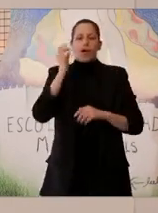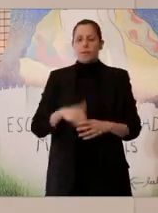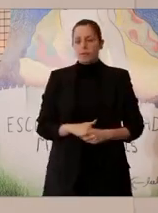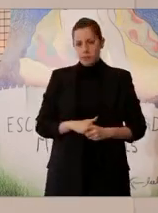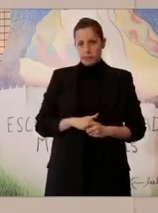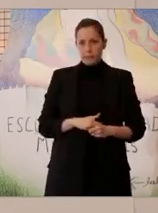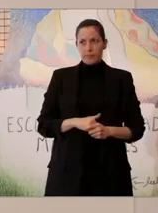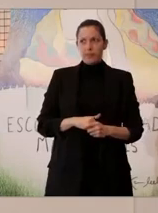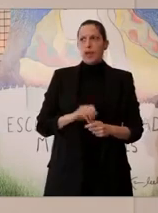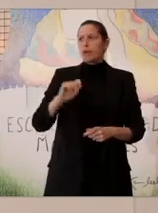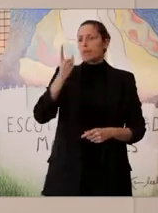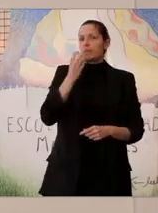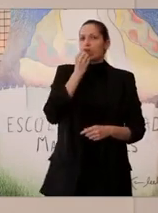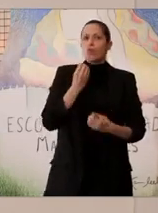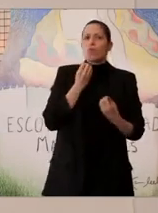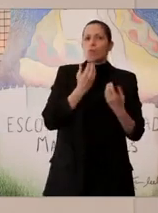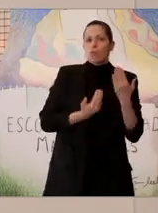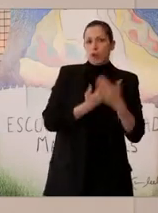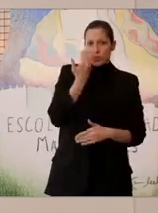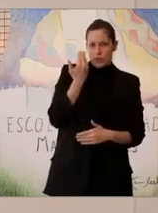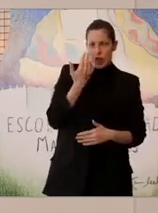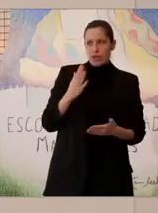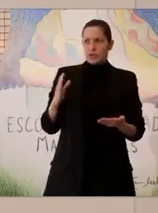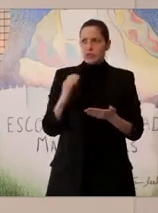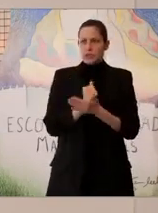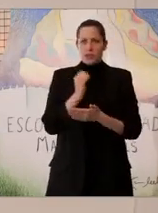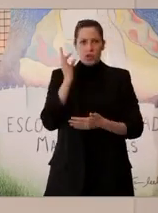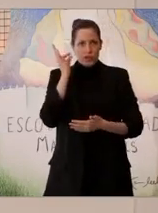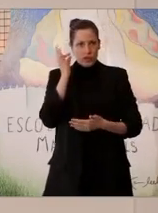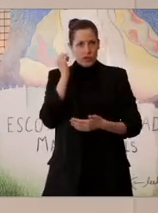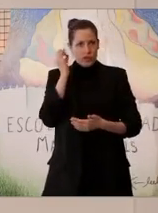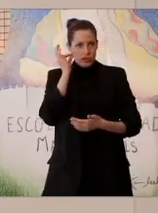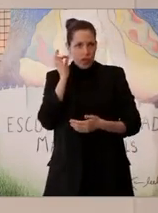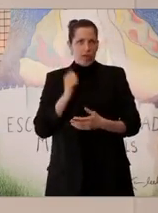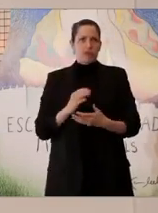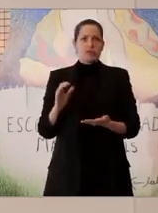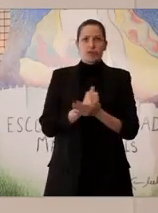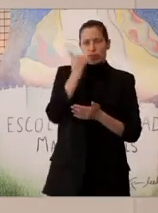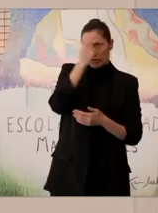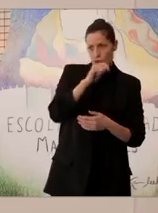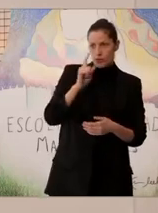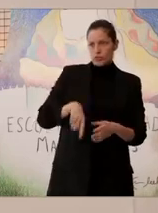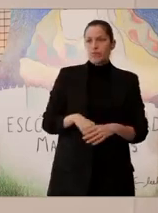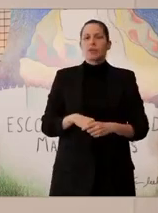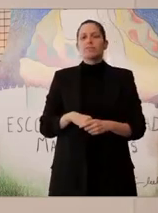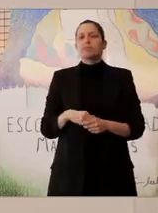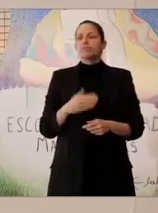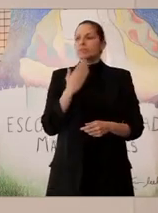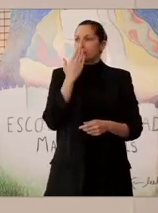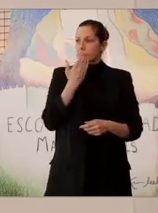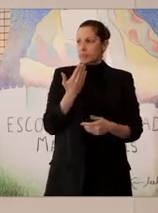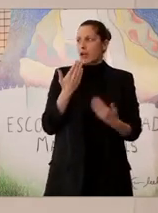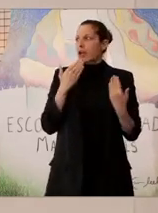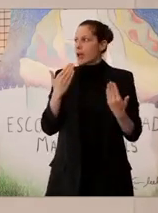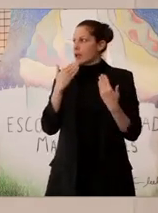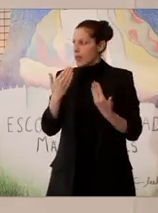lo primero, buenos días a todas, porque no sé, y a todos también. Y bueno, el agradecimiento, por supuesto, a la